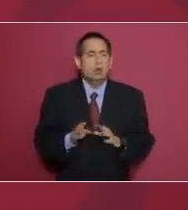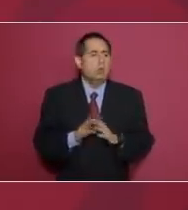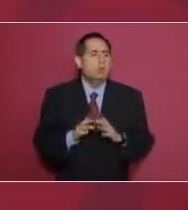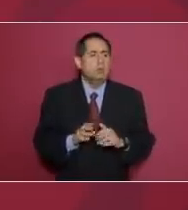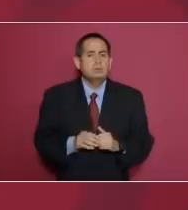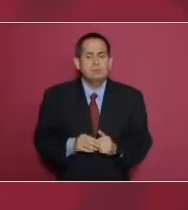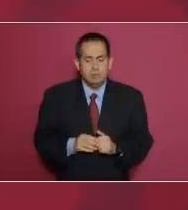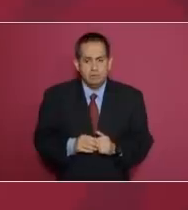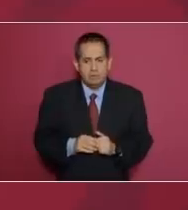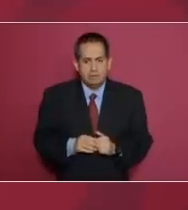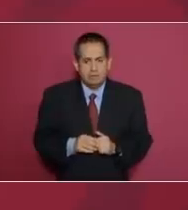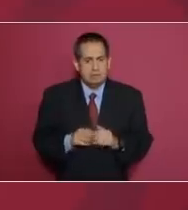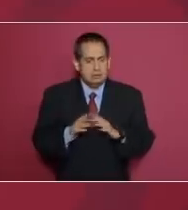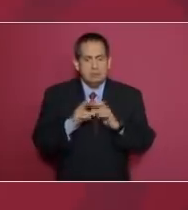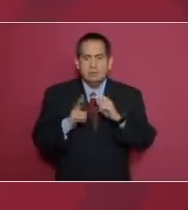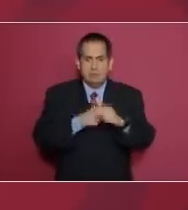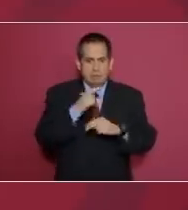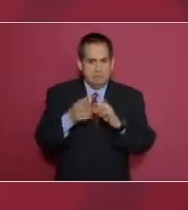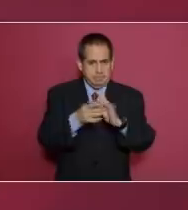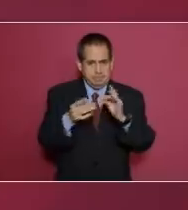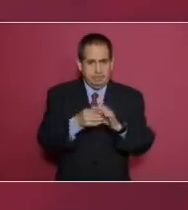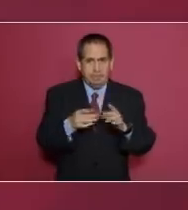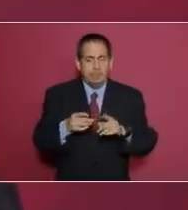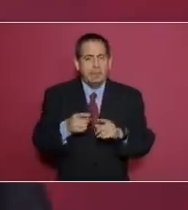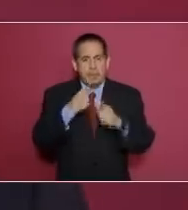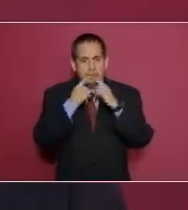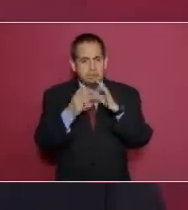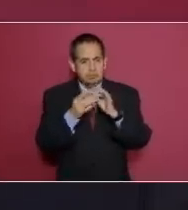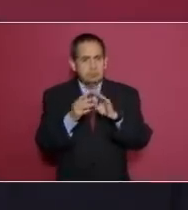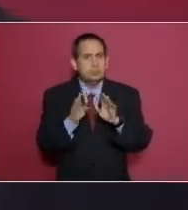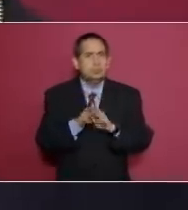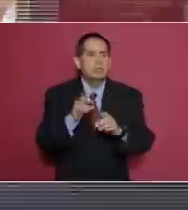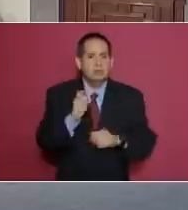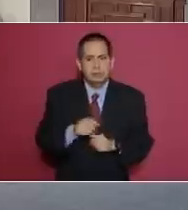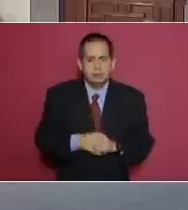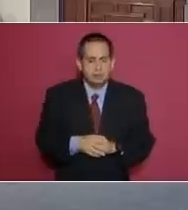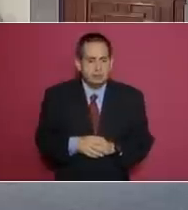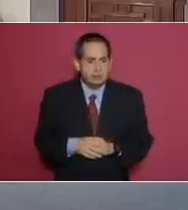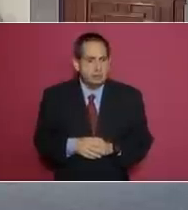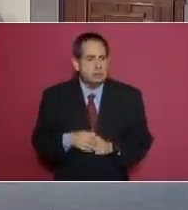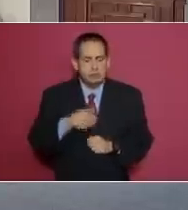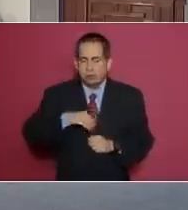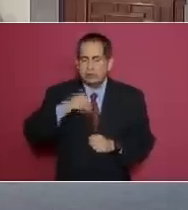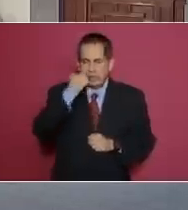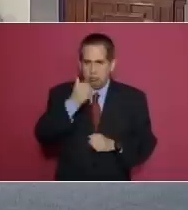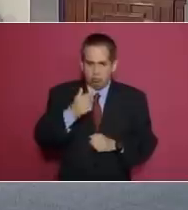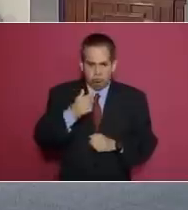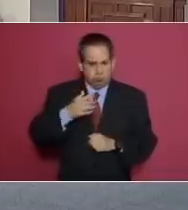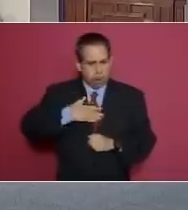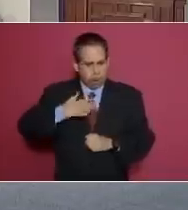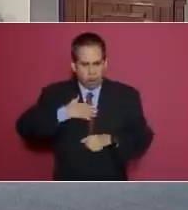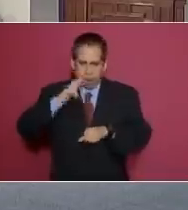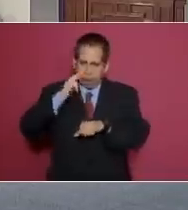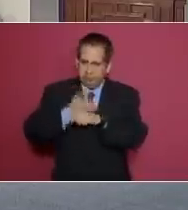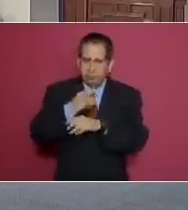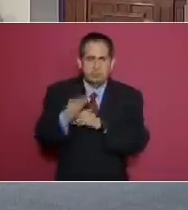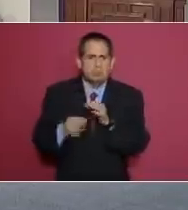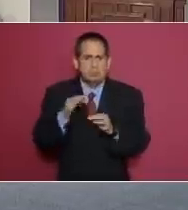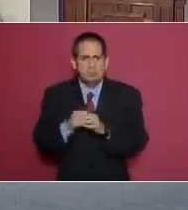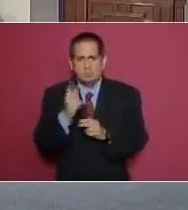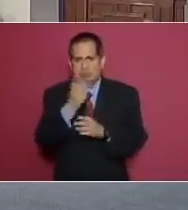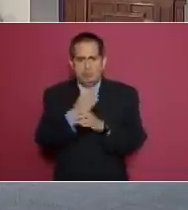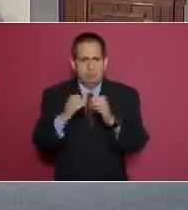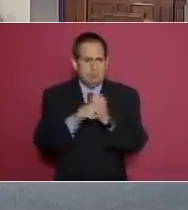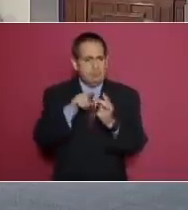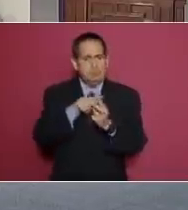vamos a resolver esto. Nosotros queremos tener las facultades y las responsabilidades, las dos